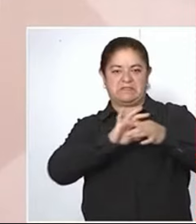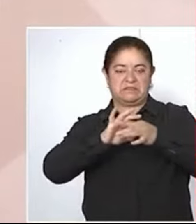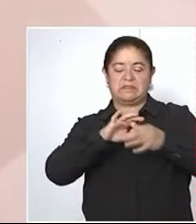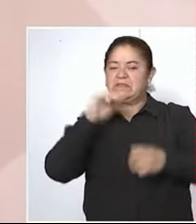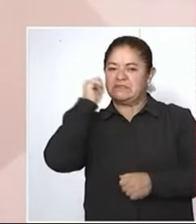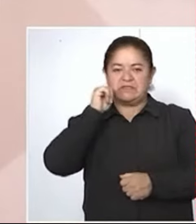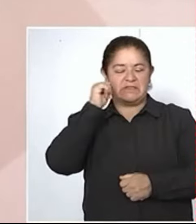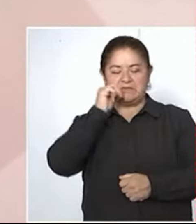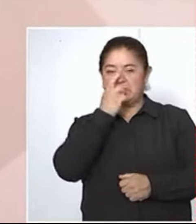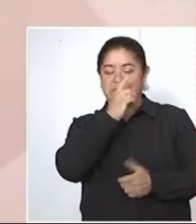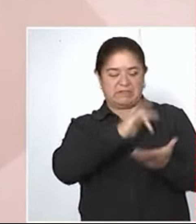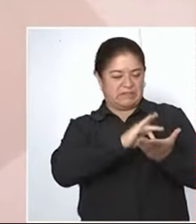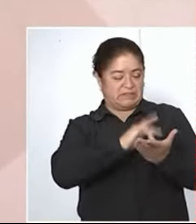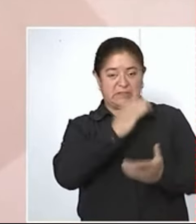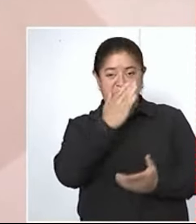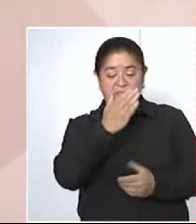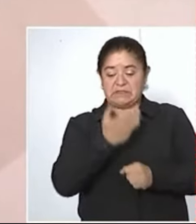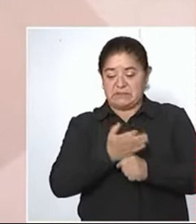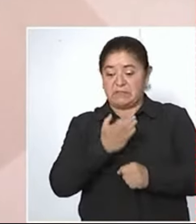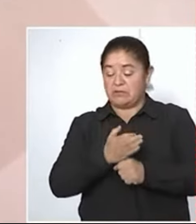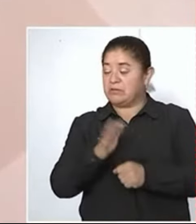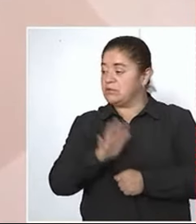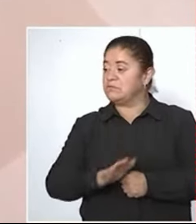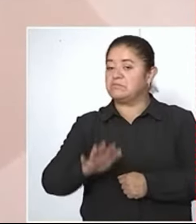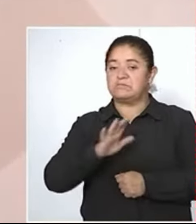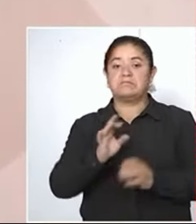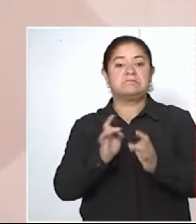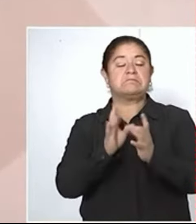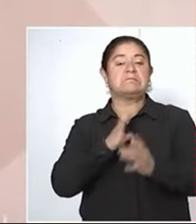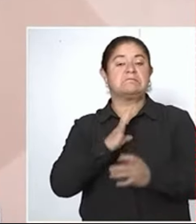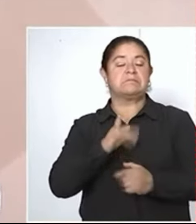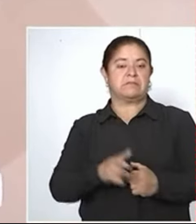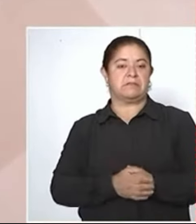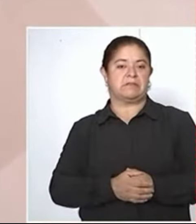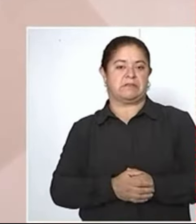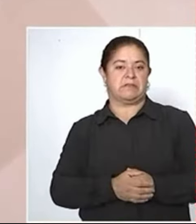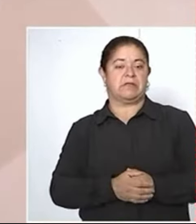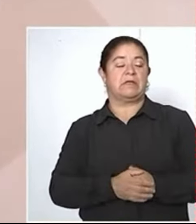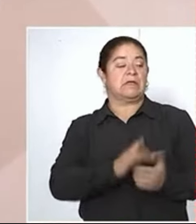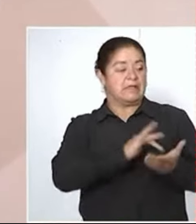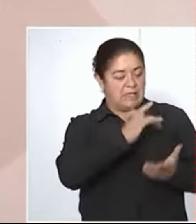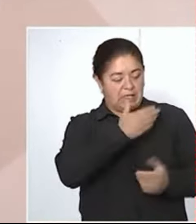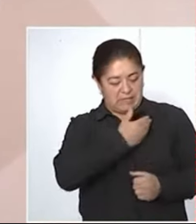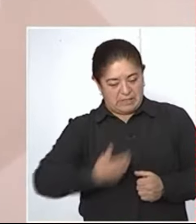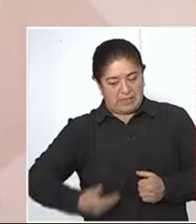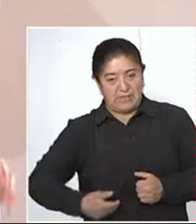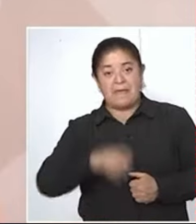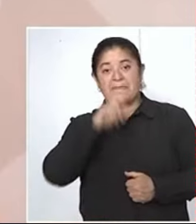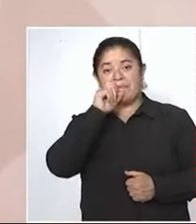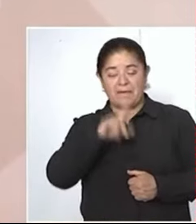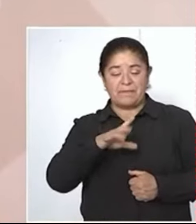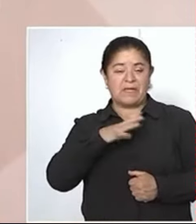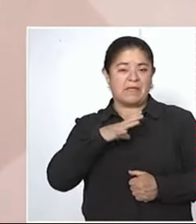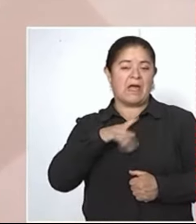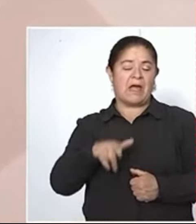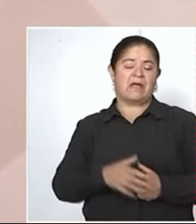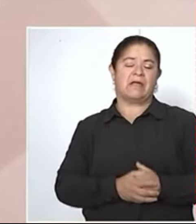agradecida de estos momentos los presidentes además es histórico